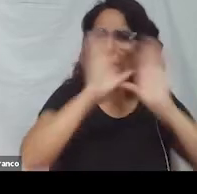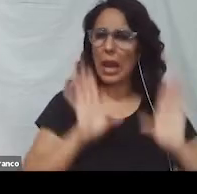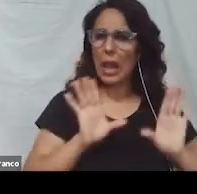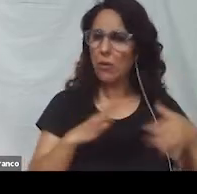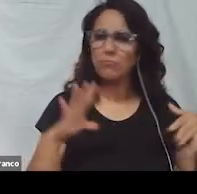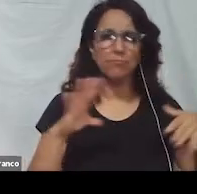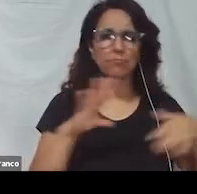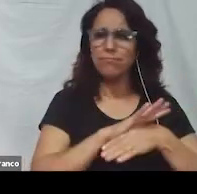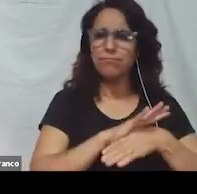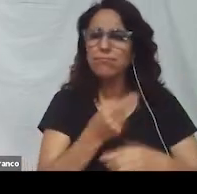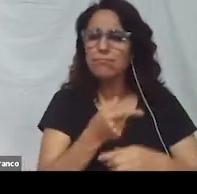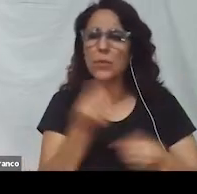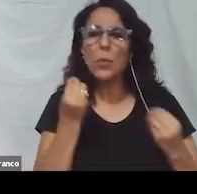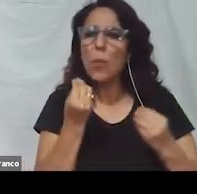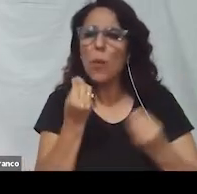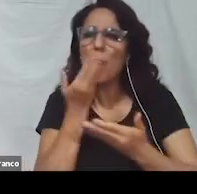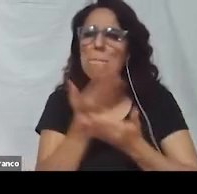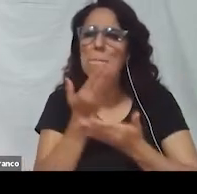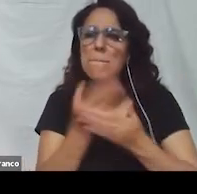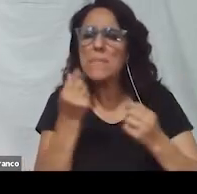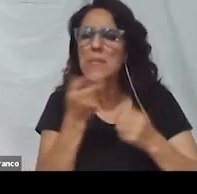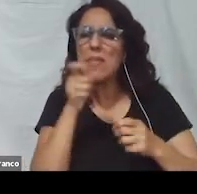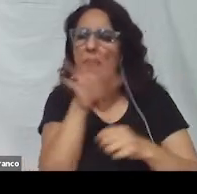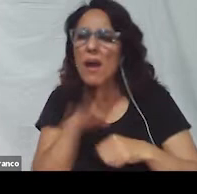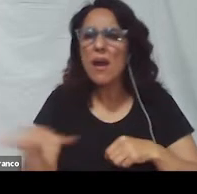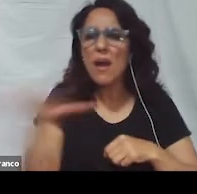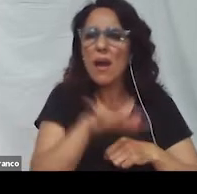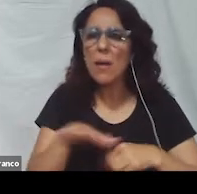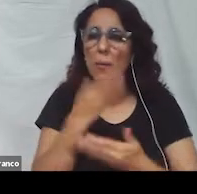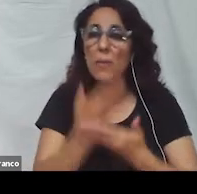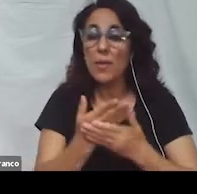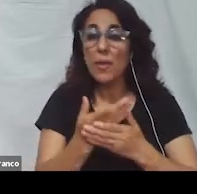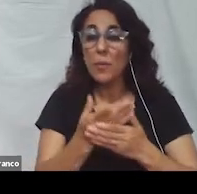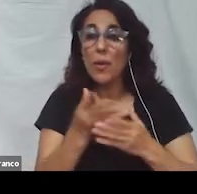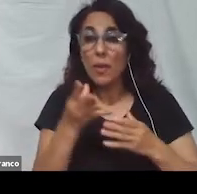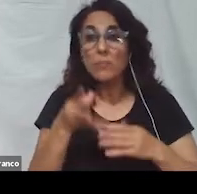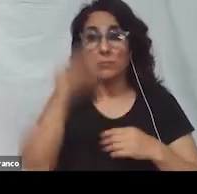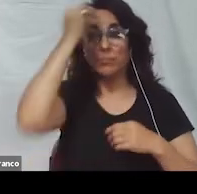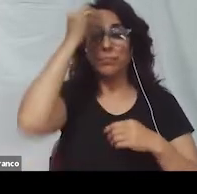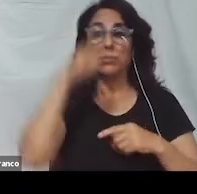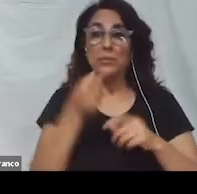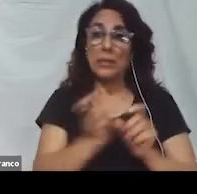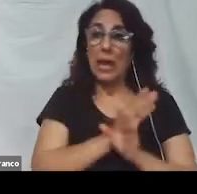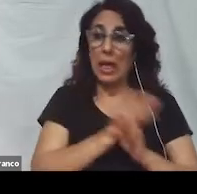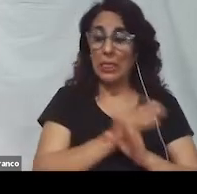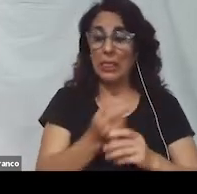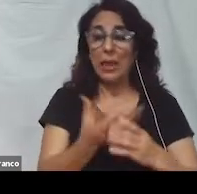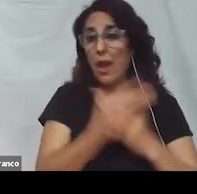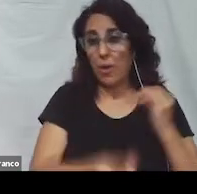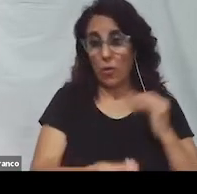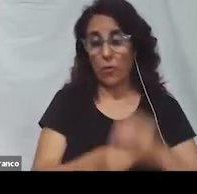explícito y decir qué tal campo es requerido, porque no necesariamente un lector de pantalla puede capturar esos detalles que les mencioné hace un